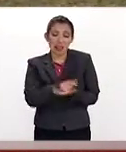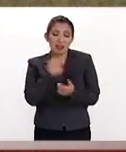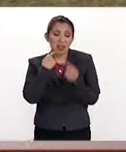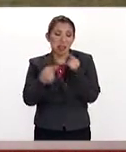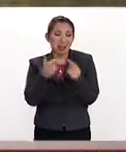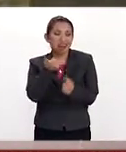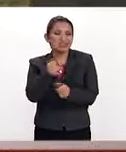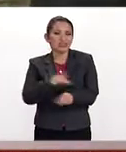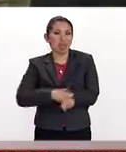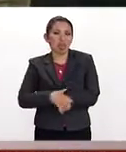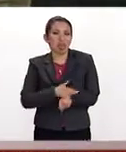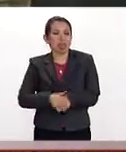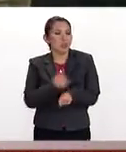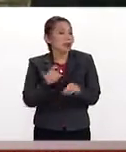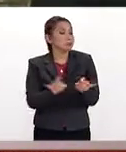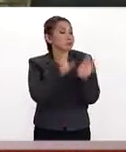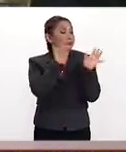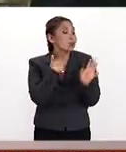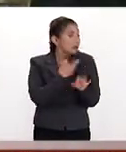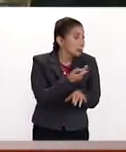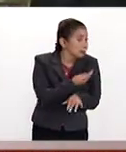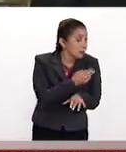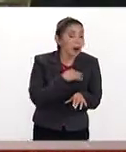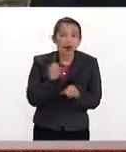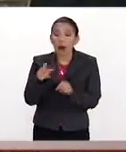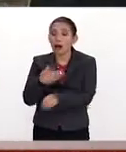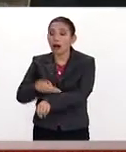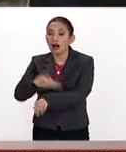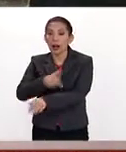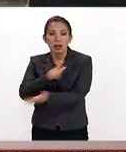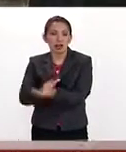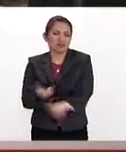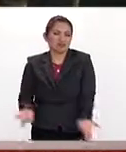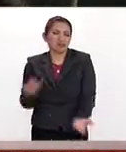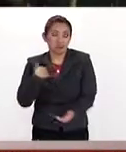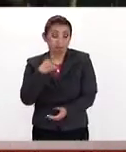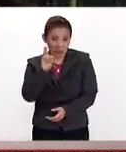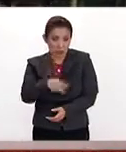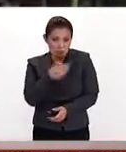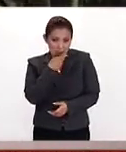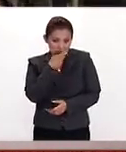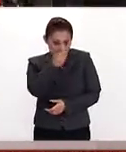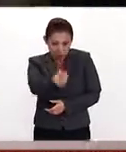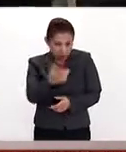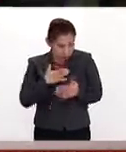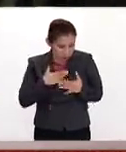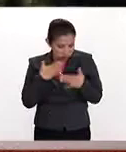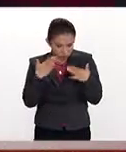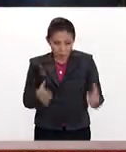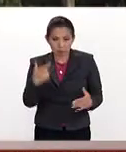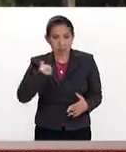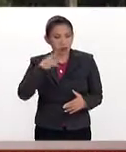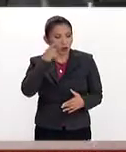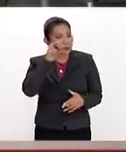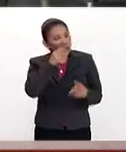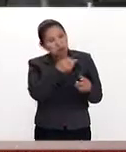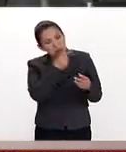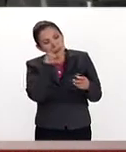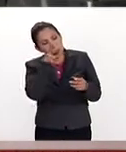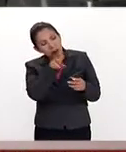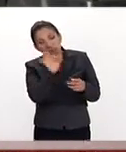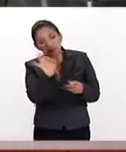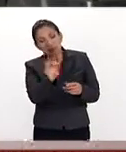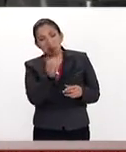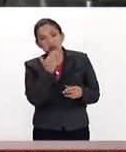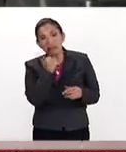discutida a modo por las circunstancias. Ojalá y me equivoqué, así públicamente lo digo, pero yo tengo cifradas expectativas de que